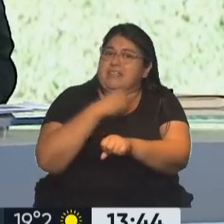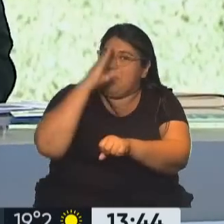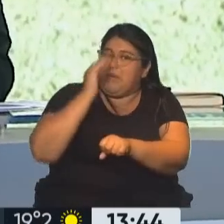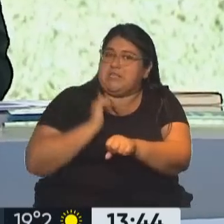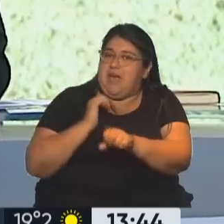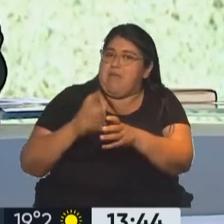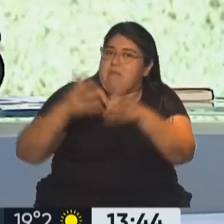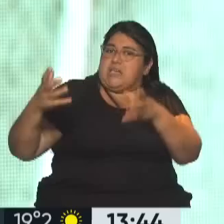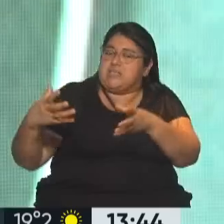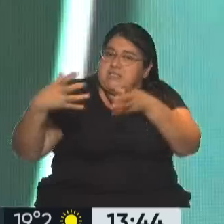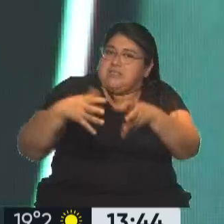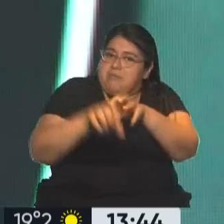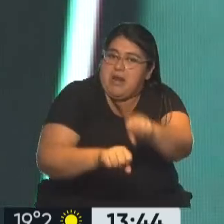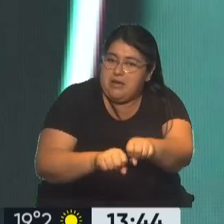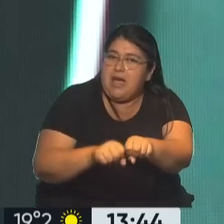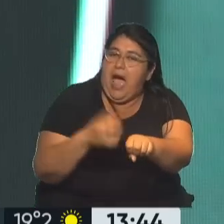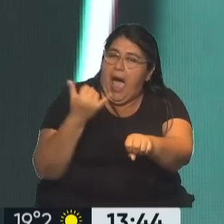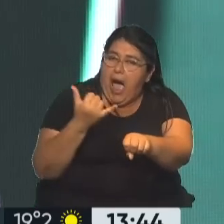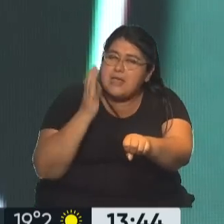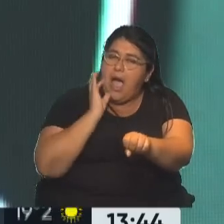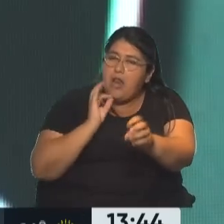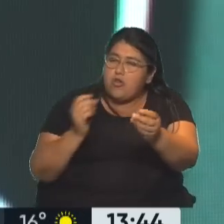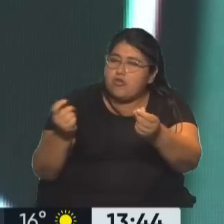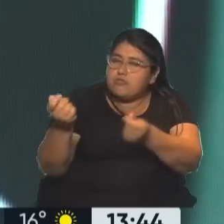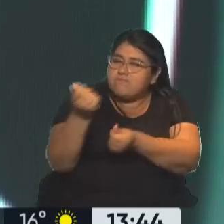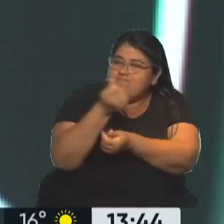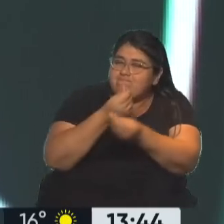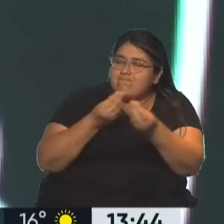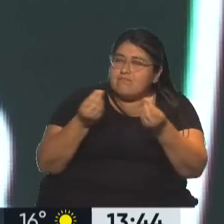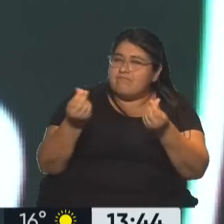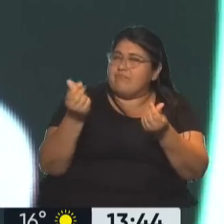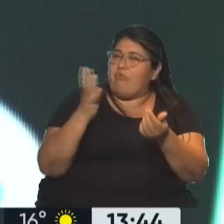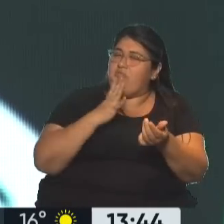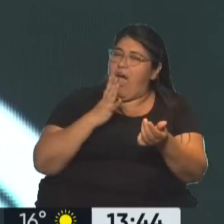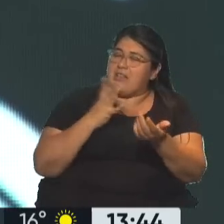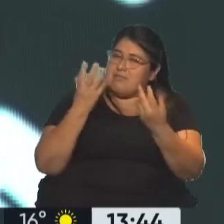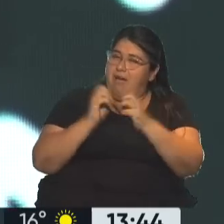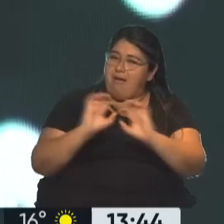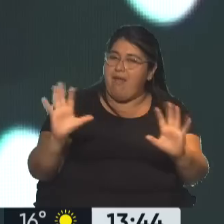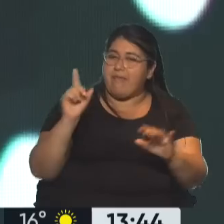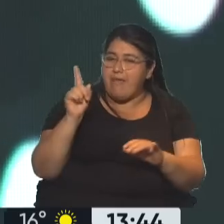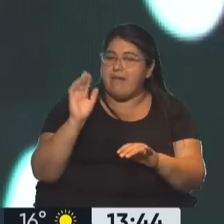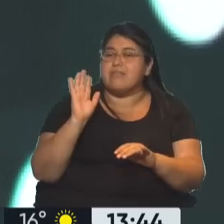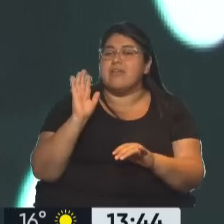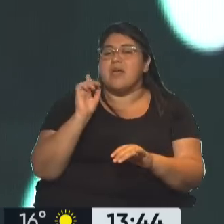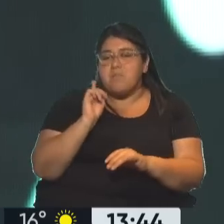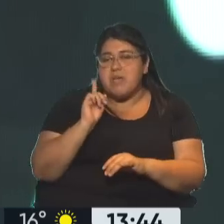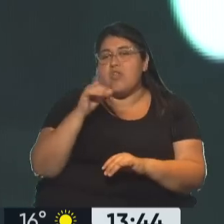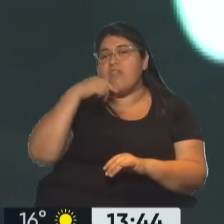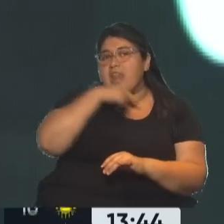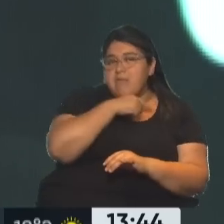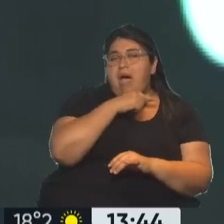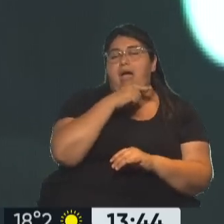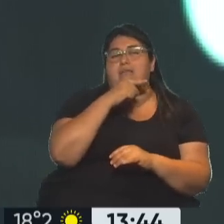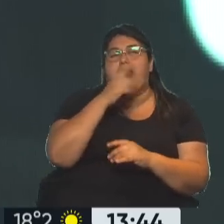pero la situación está empantanada. La situación está empantanada, el armamento incluso también que se anunciaba que iba a llegar rápidamente desde Alemania y el resto